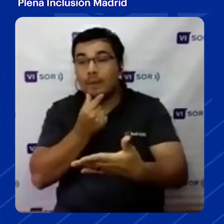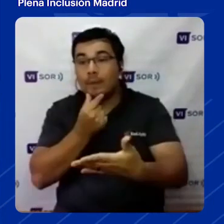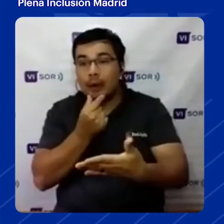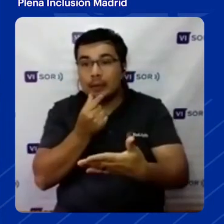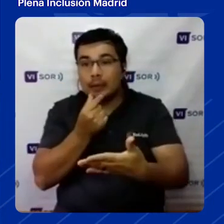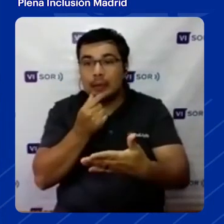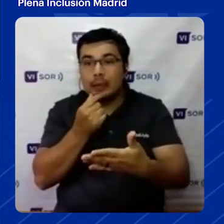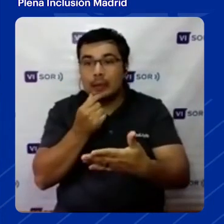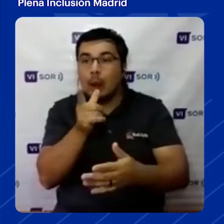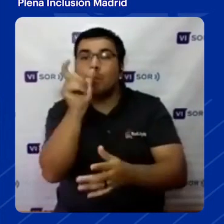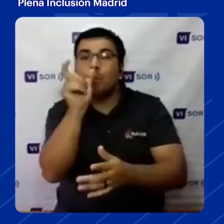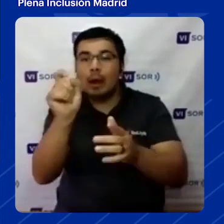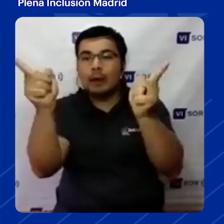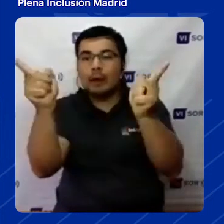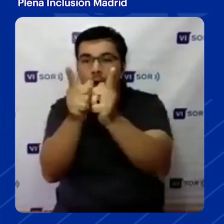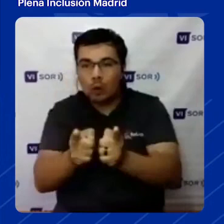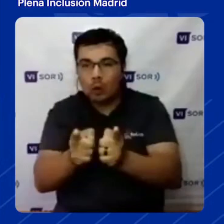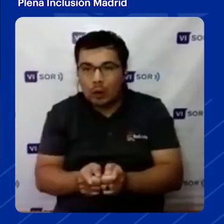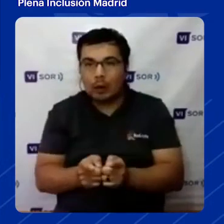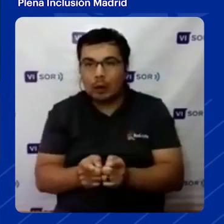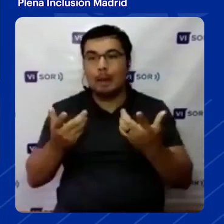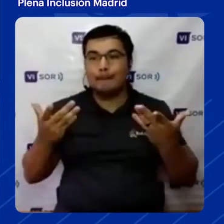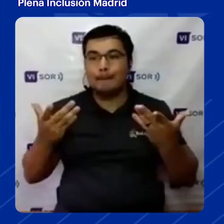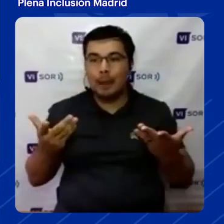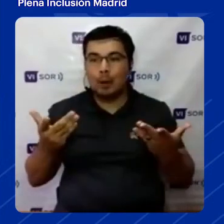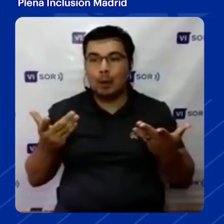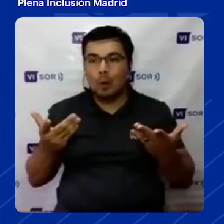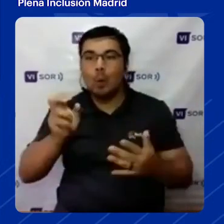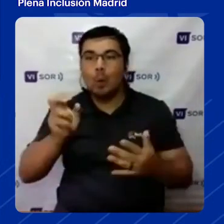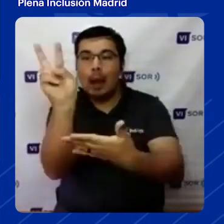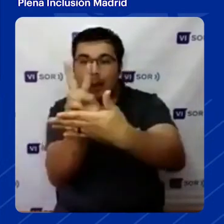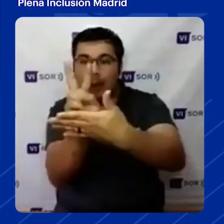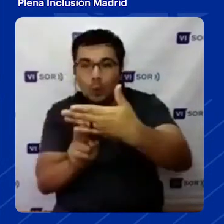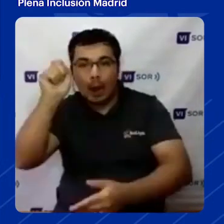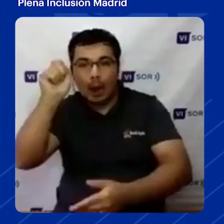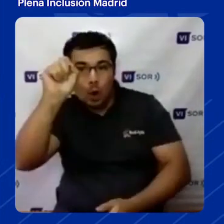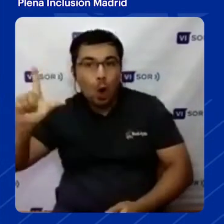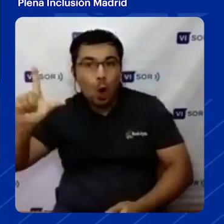todo una estructura lógica y ordenada.